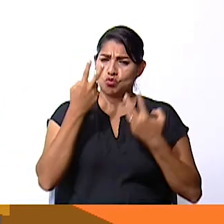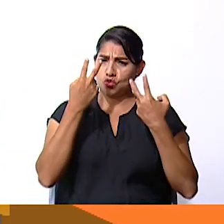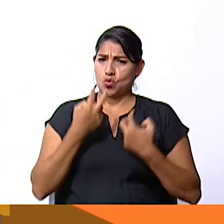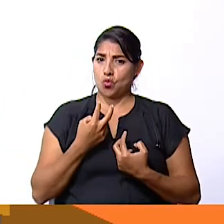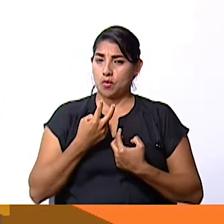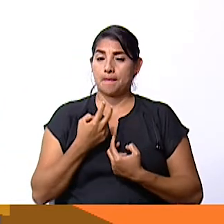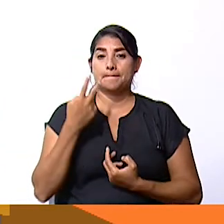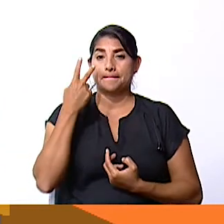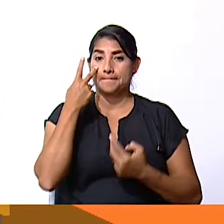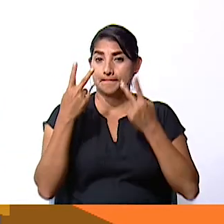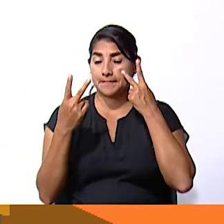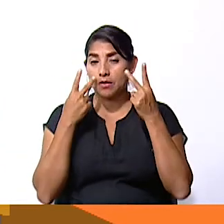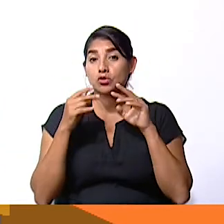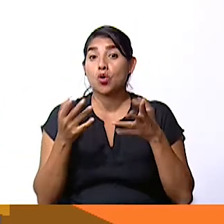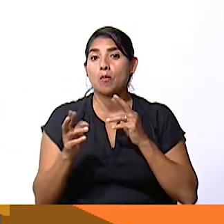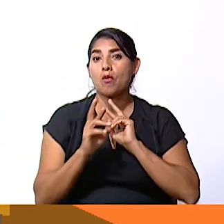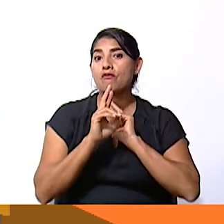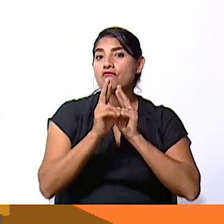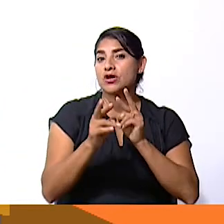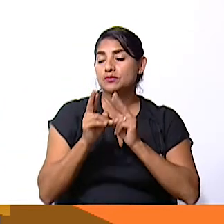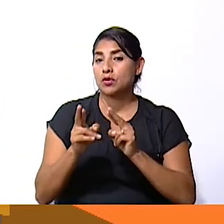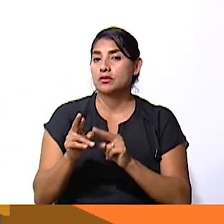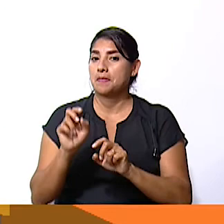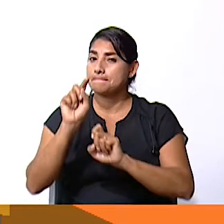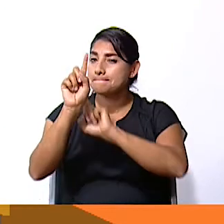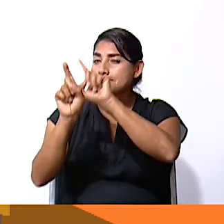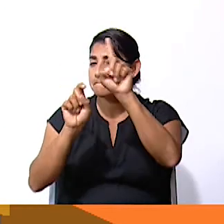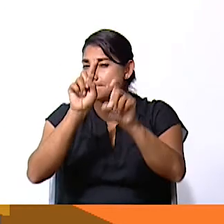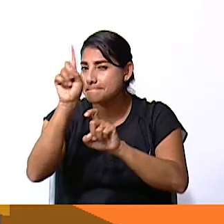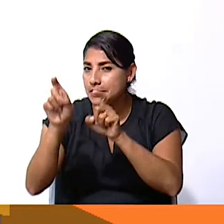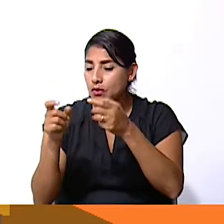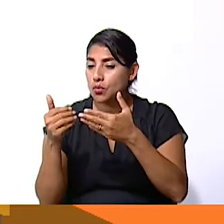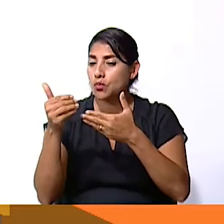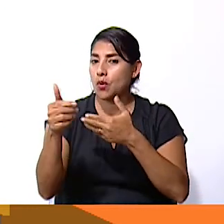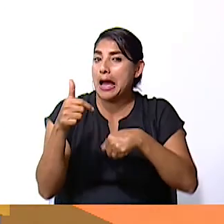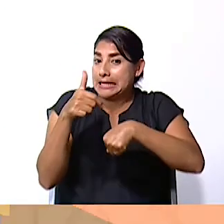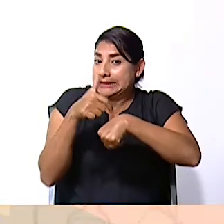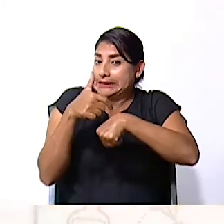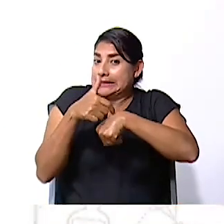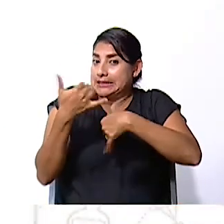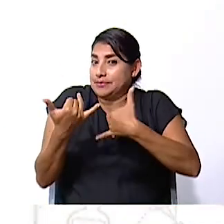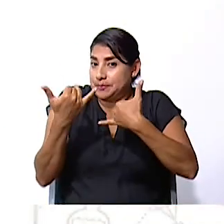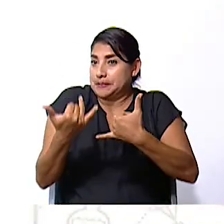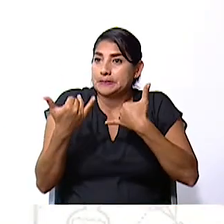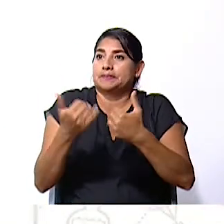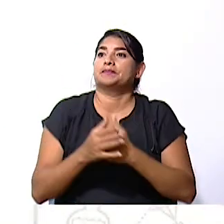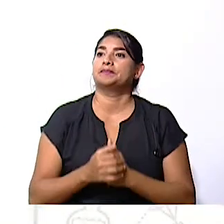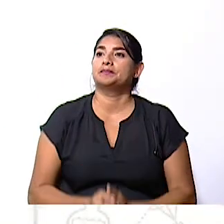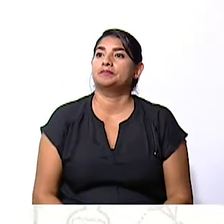si vamos contestando las siguientes preguntas en este momento?